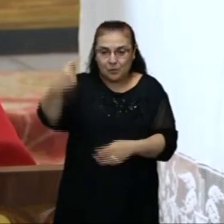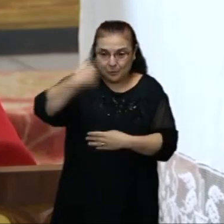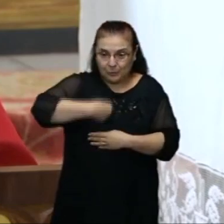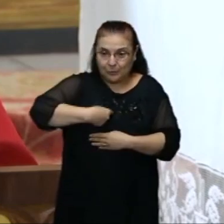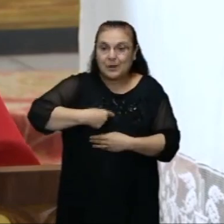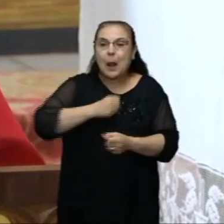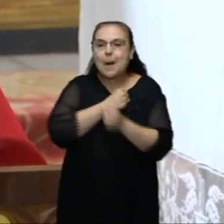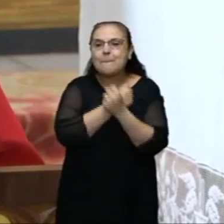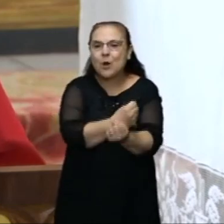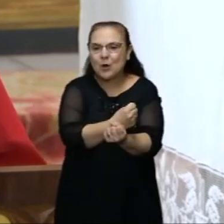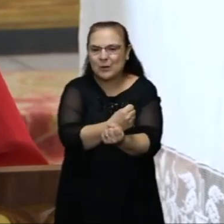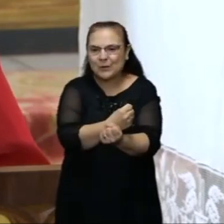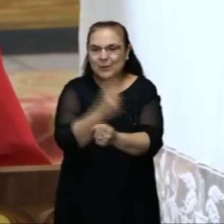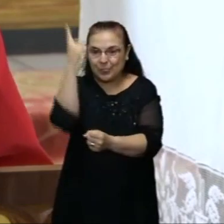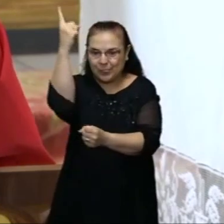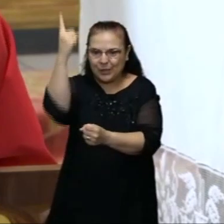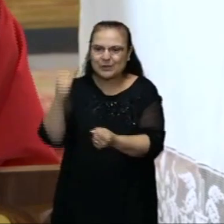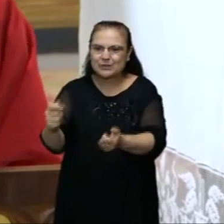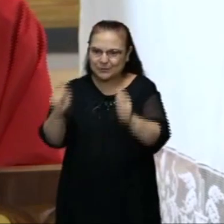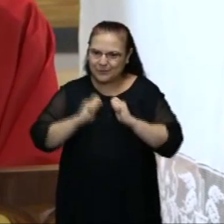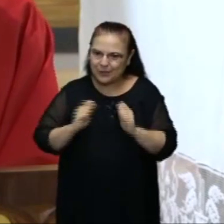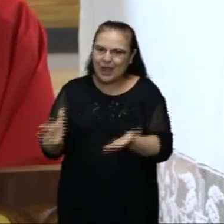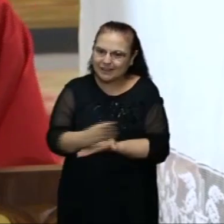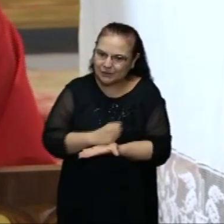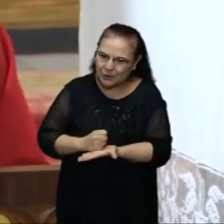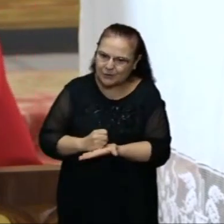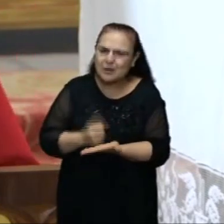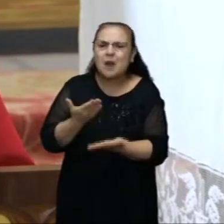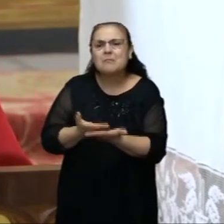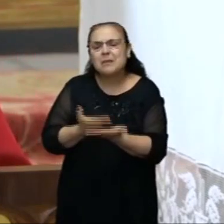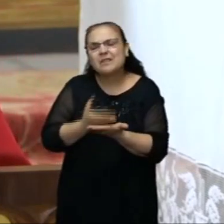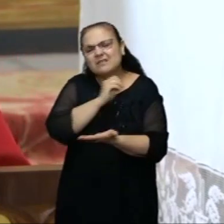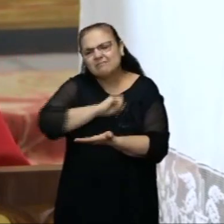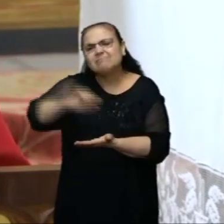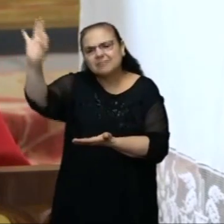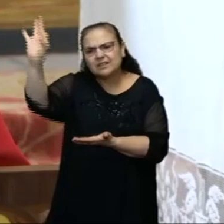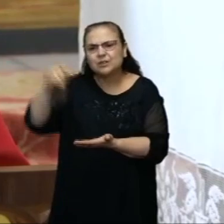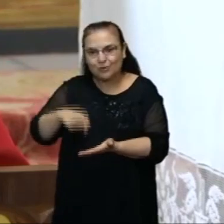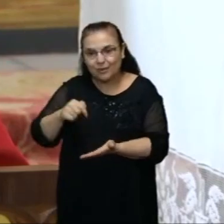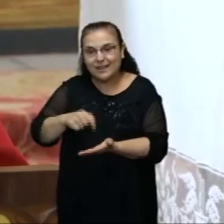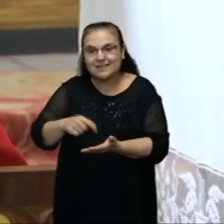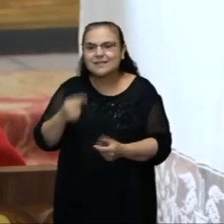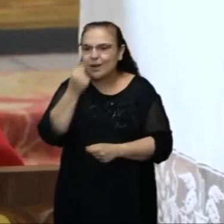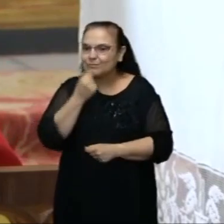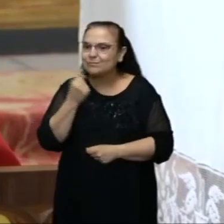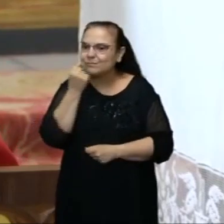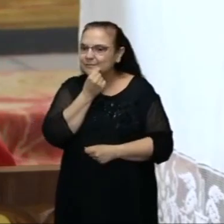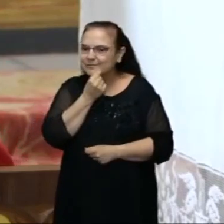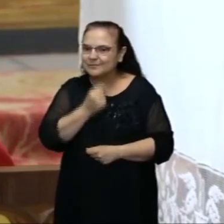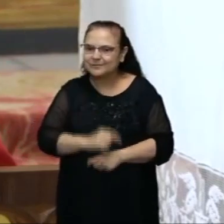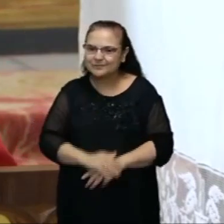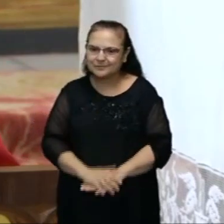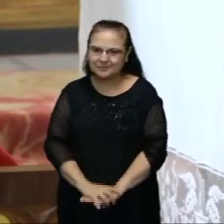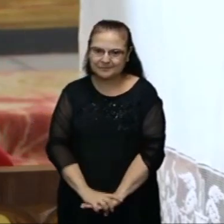que Cristo nos dio a todos. Vamos a pedírselo al Señor en esta Eucaristía.